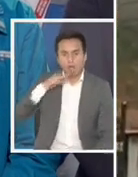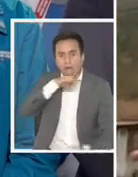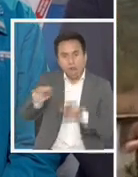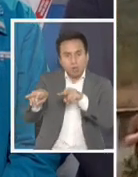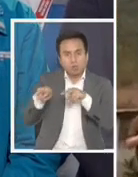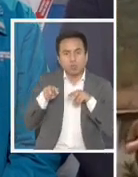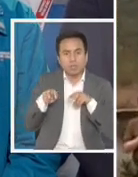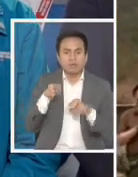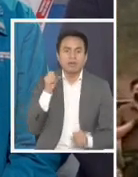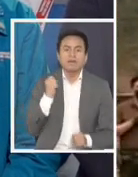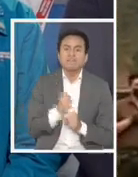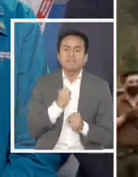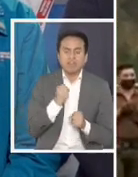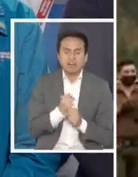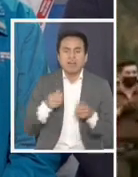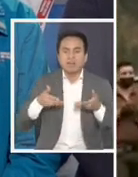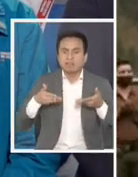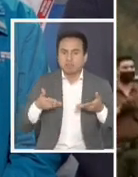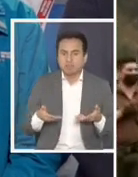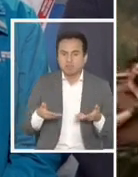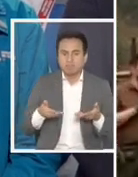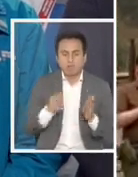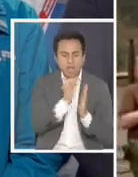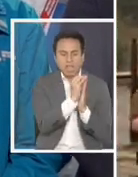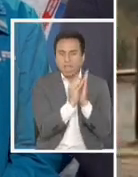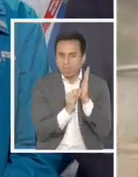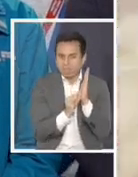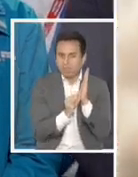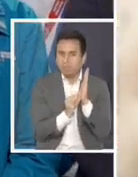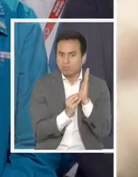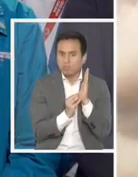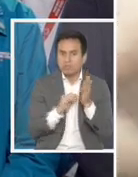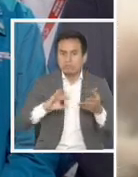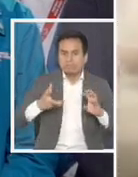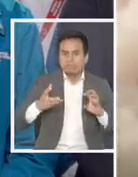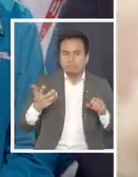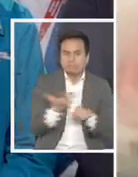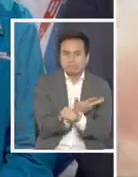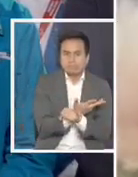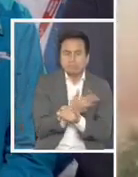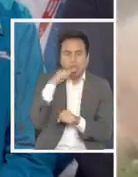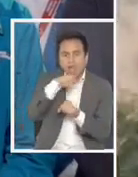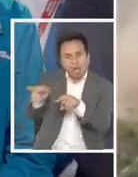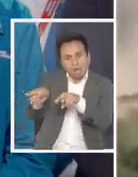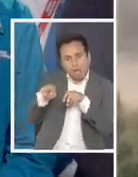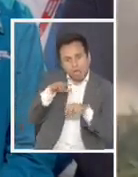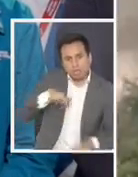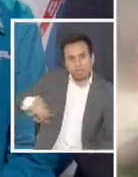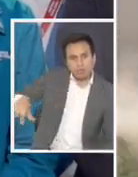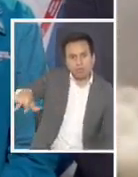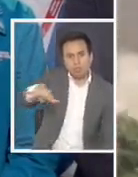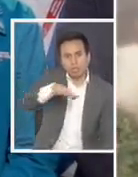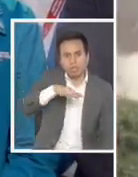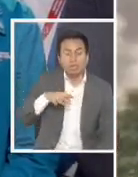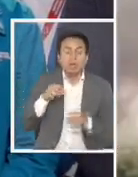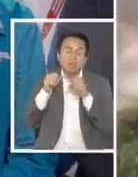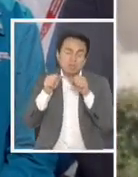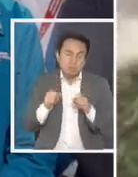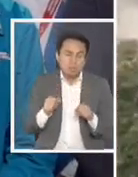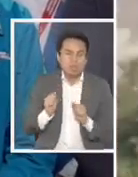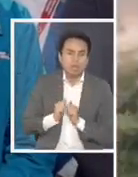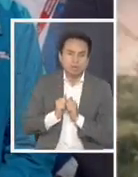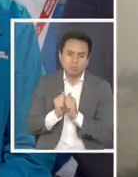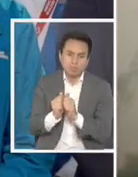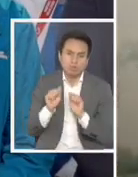agricultura está trabajando en el catastro de daño agrícola de las zonas para poder también hacer